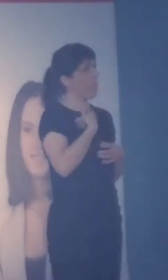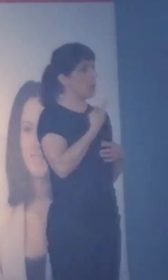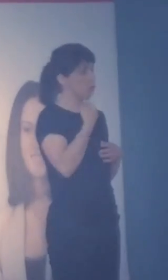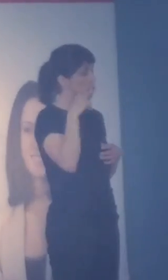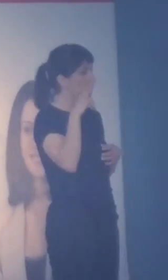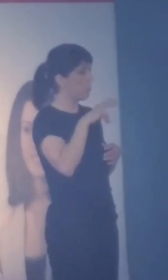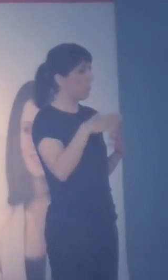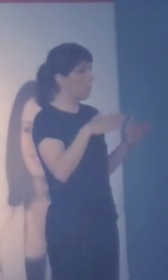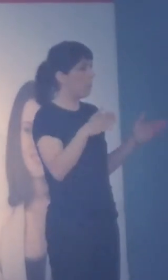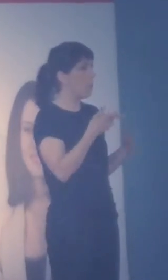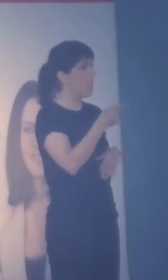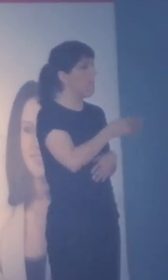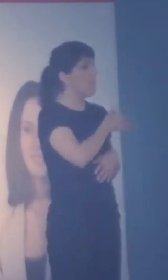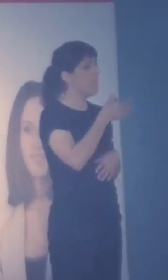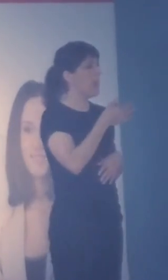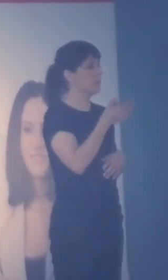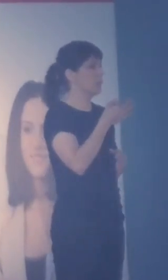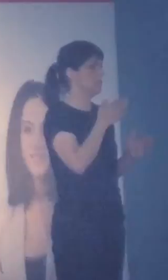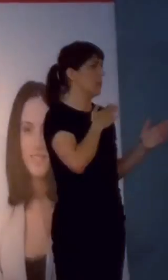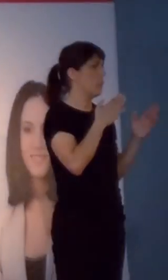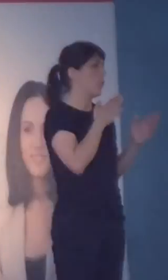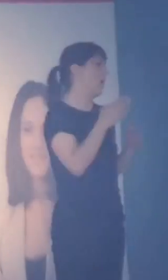contestase que no se lembra.